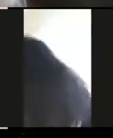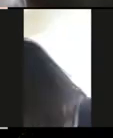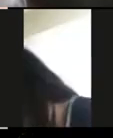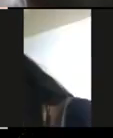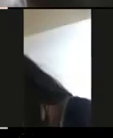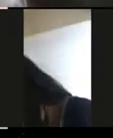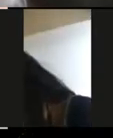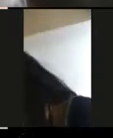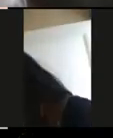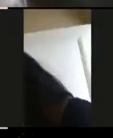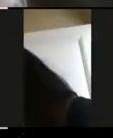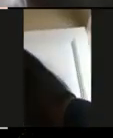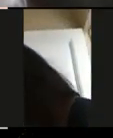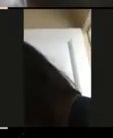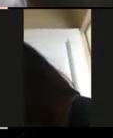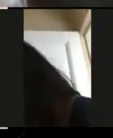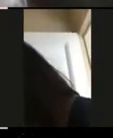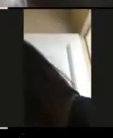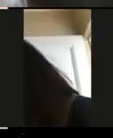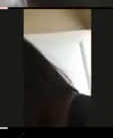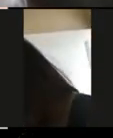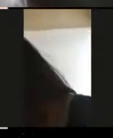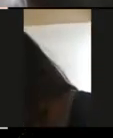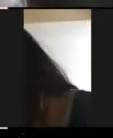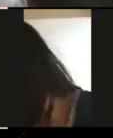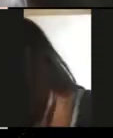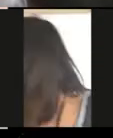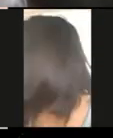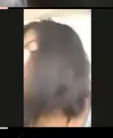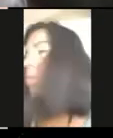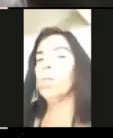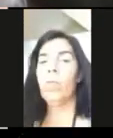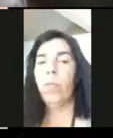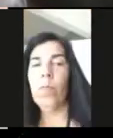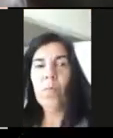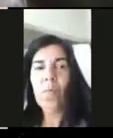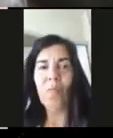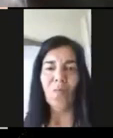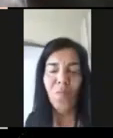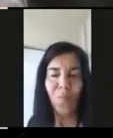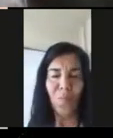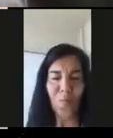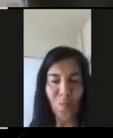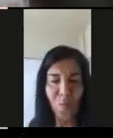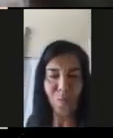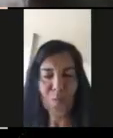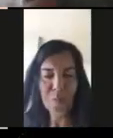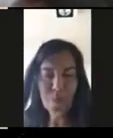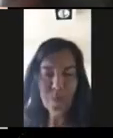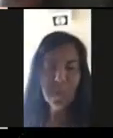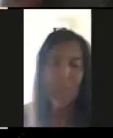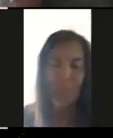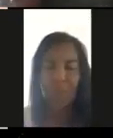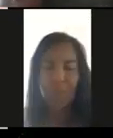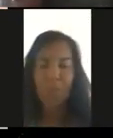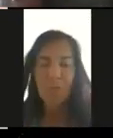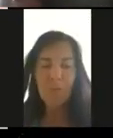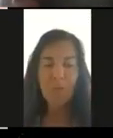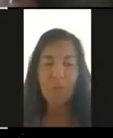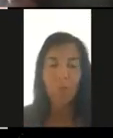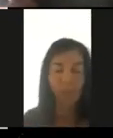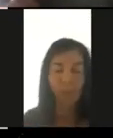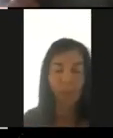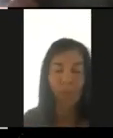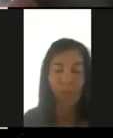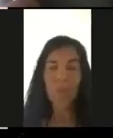activo llegan primero a montevideo donde se establece un tiempo la familia y en el año